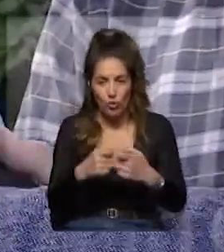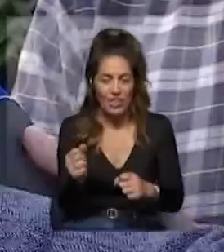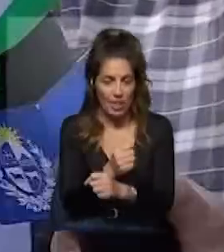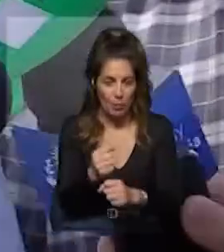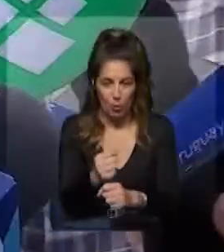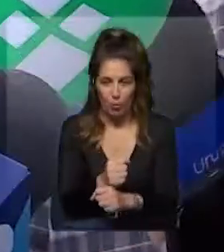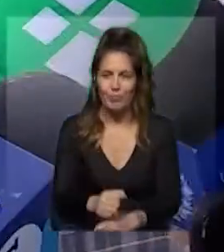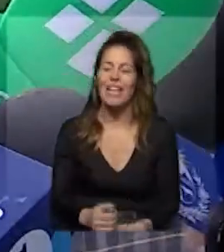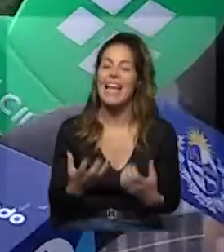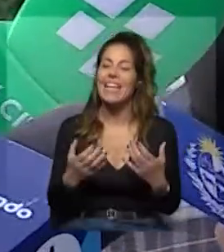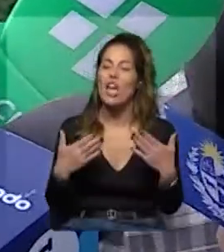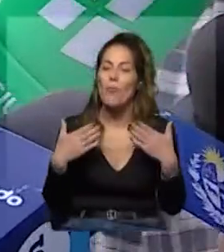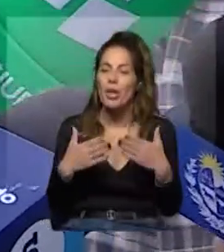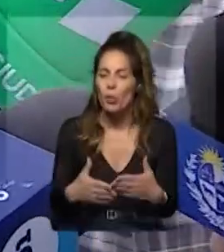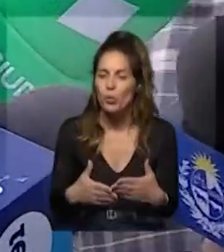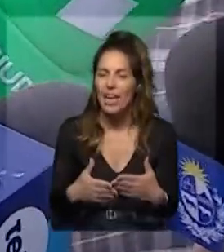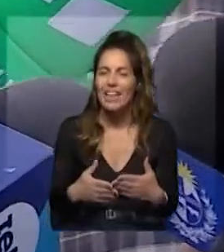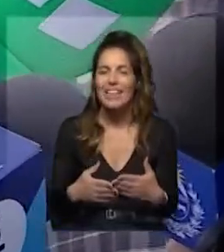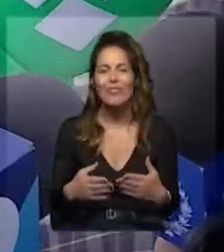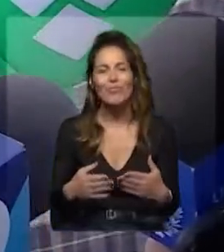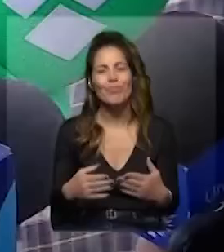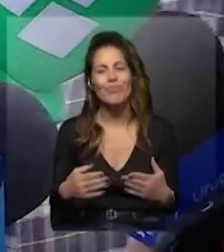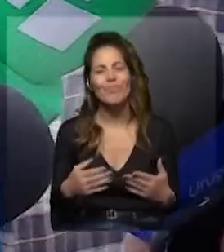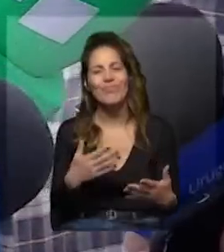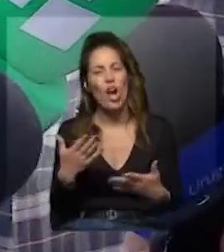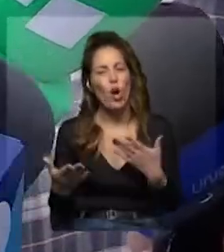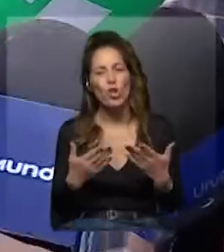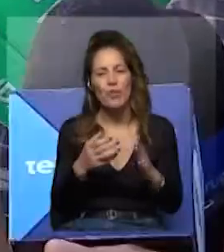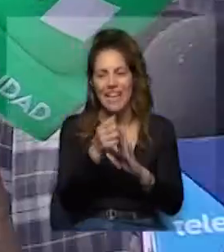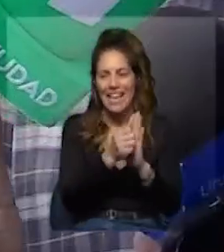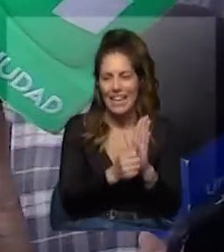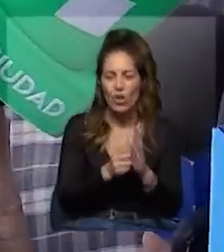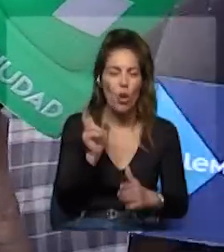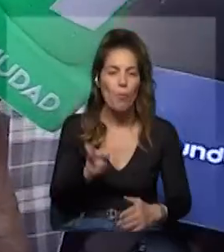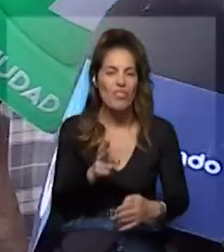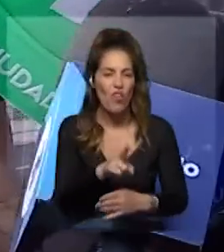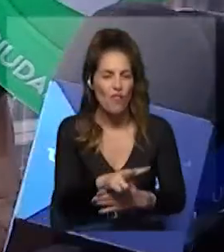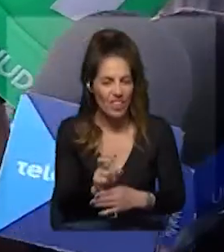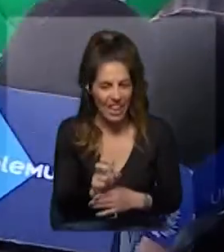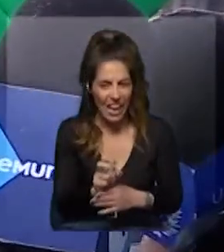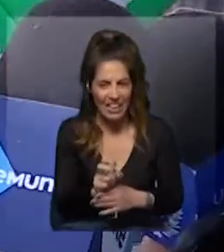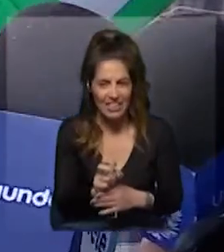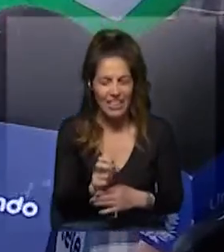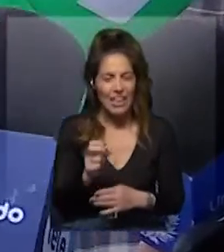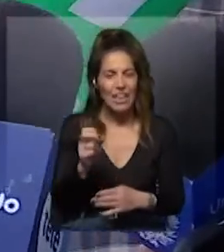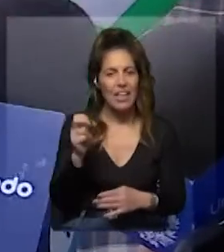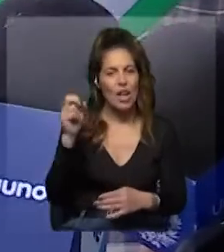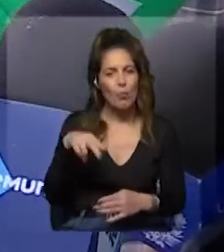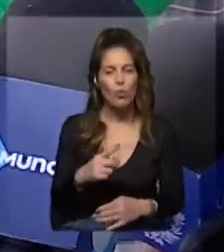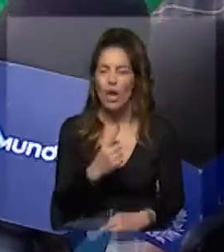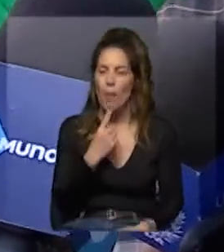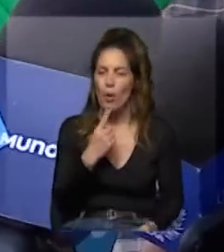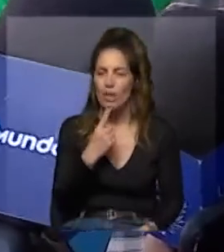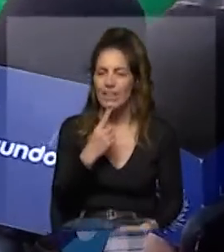rendición consultar acerca de de la controversia que ha generado el artículo de inhibición a los fiscales las posturas políticas que tanto la